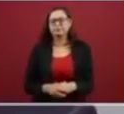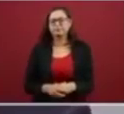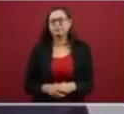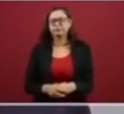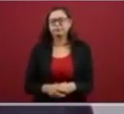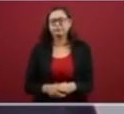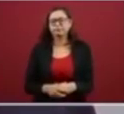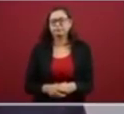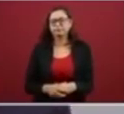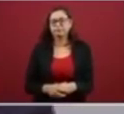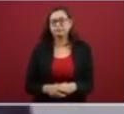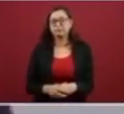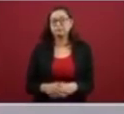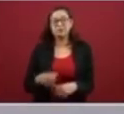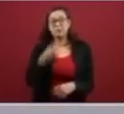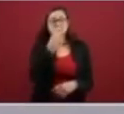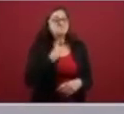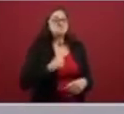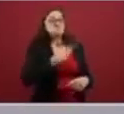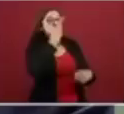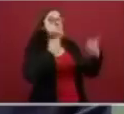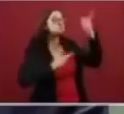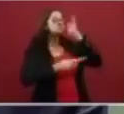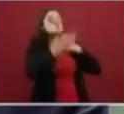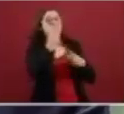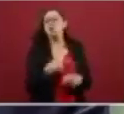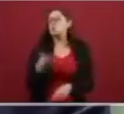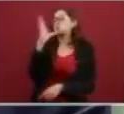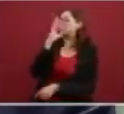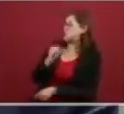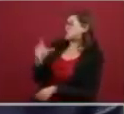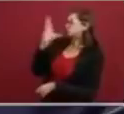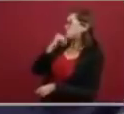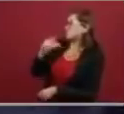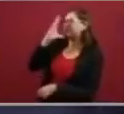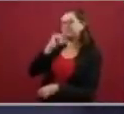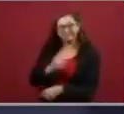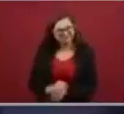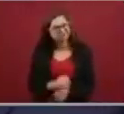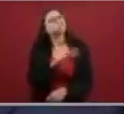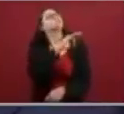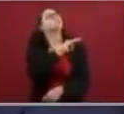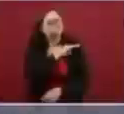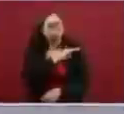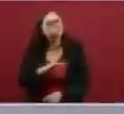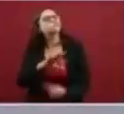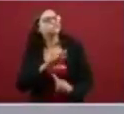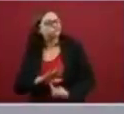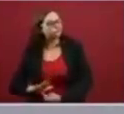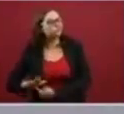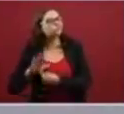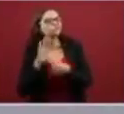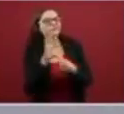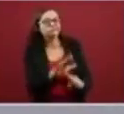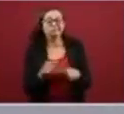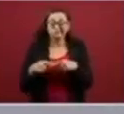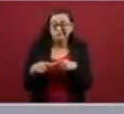Van a decir que no se puede. Sí se puede. En este mismo año